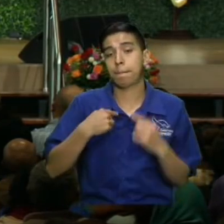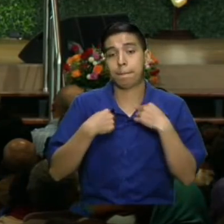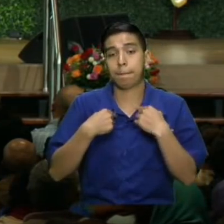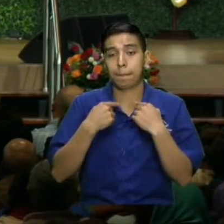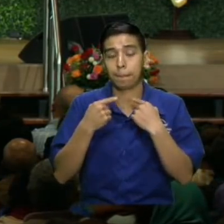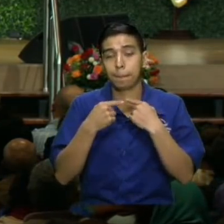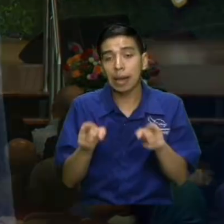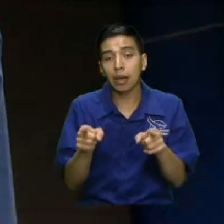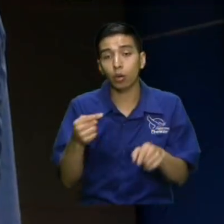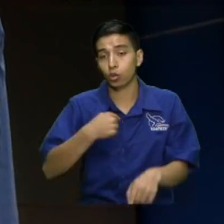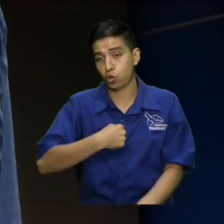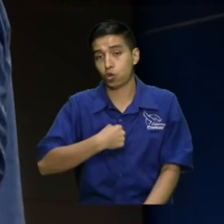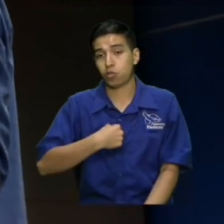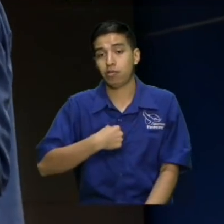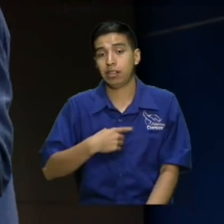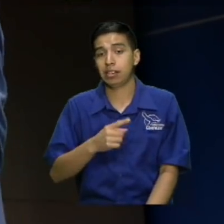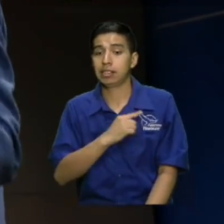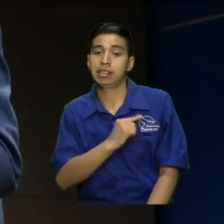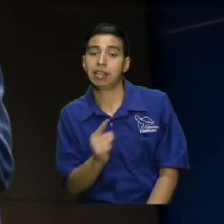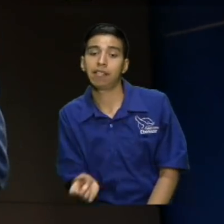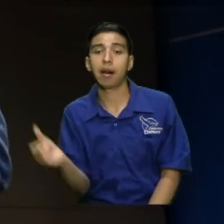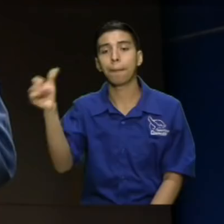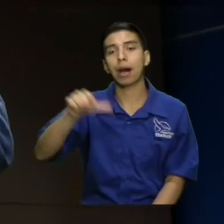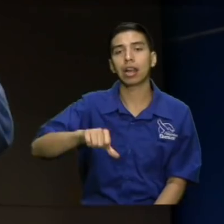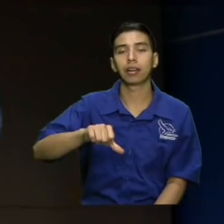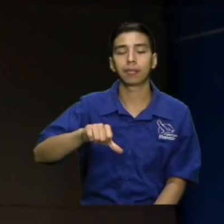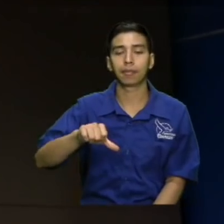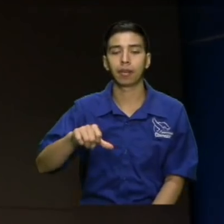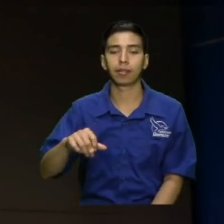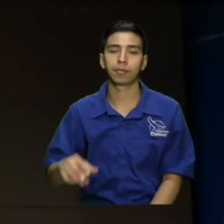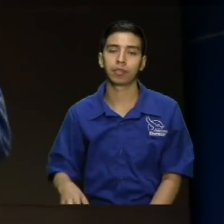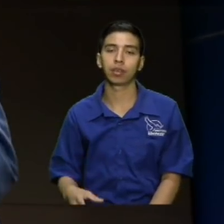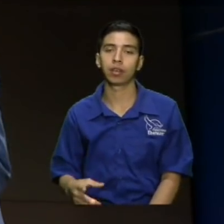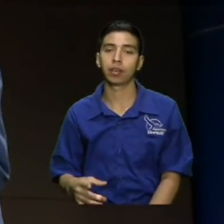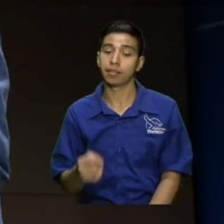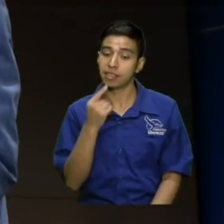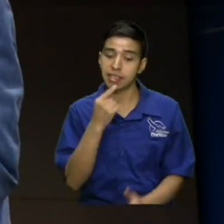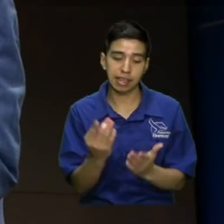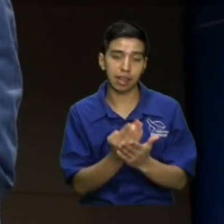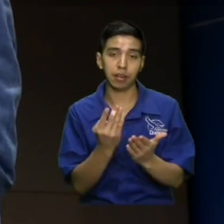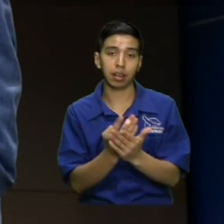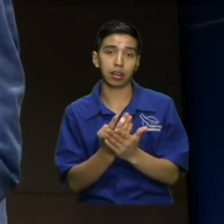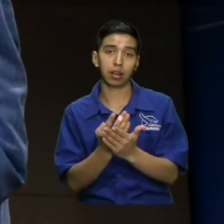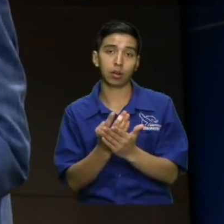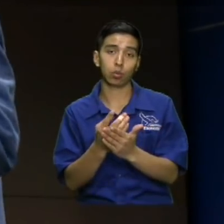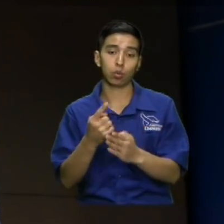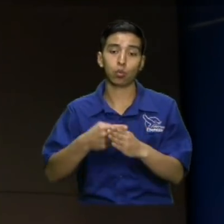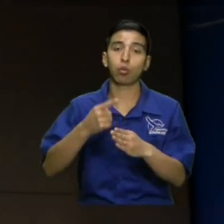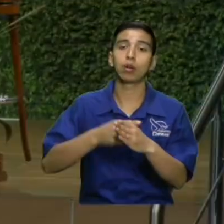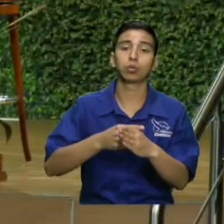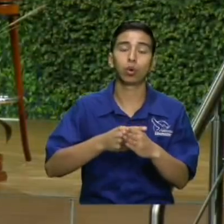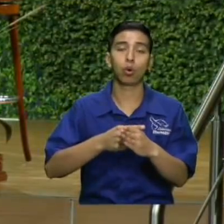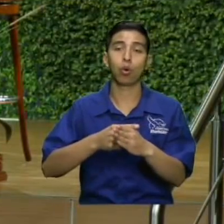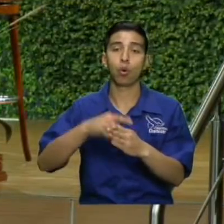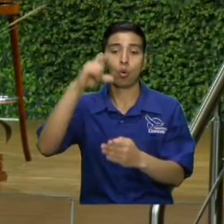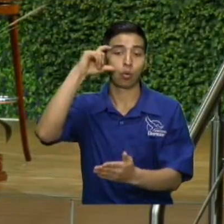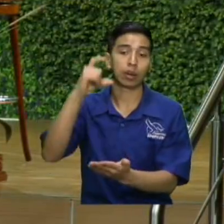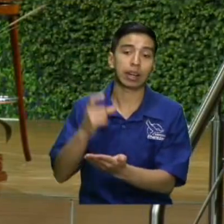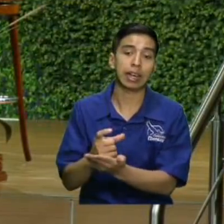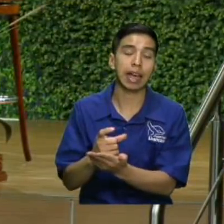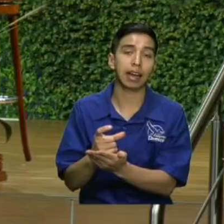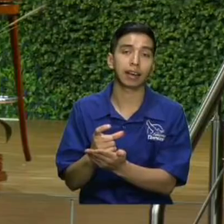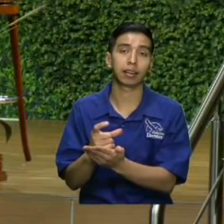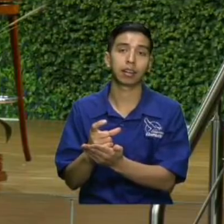había entendido que la Biblia dice: mas cuando crean, les será quitado el velo.